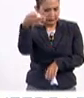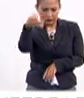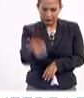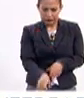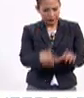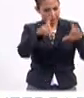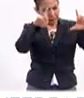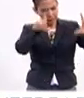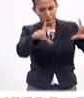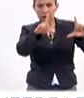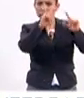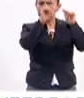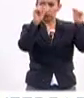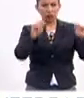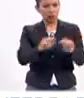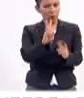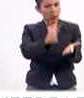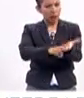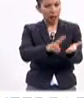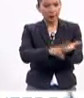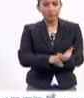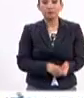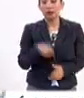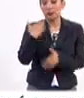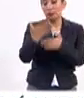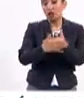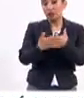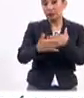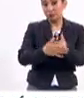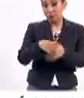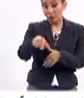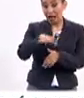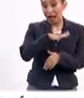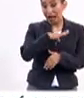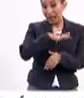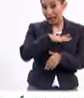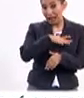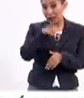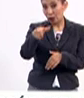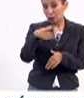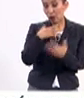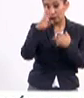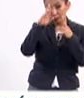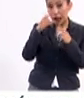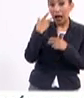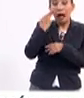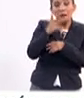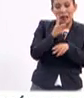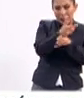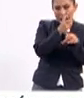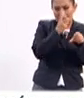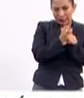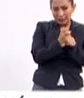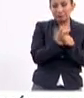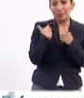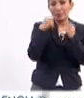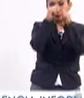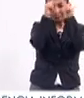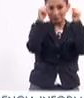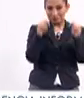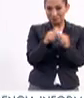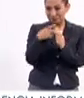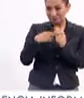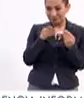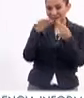Plenísimamente, claro que sí. Y tenemos próximamente nuestra ceremonia, a ver si los invitamos de